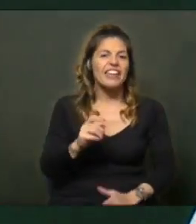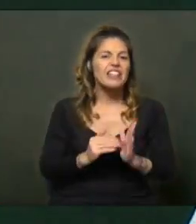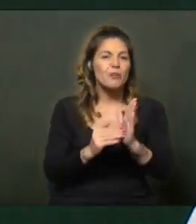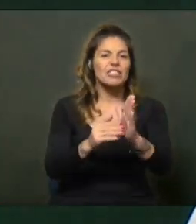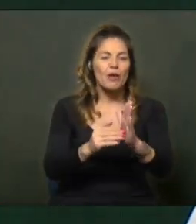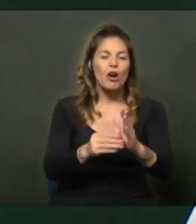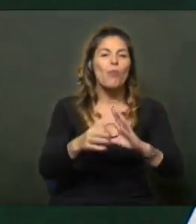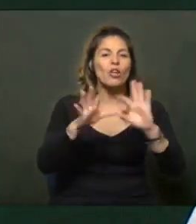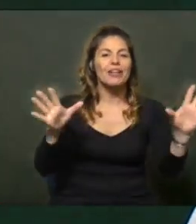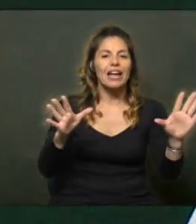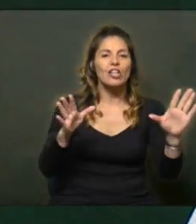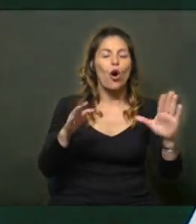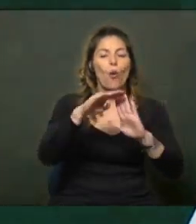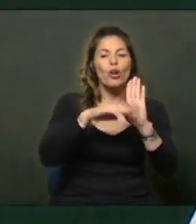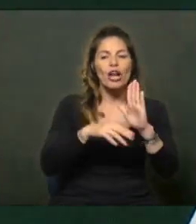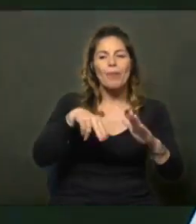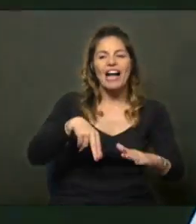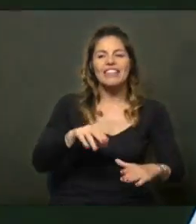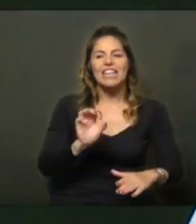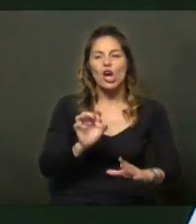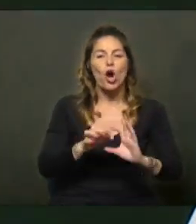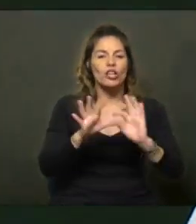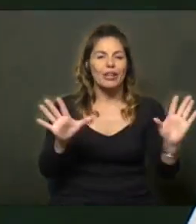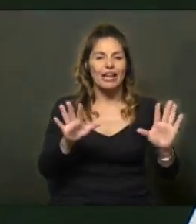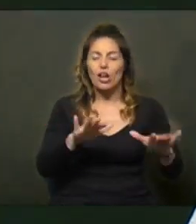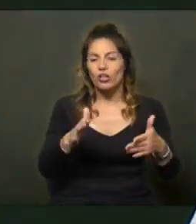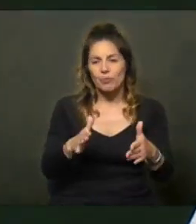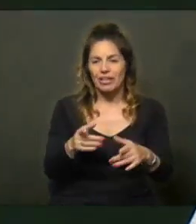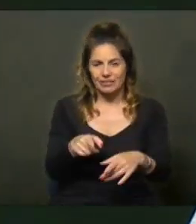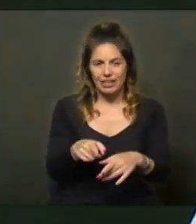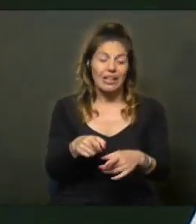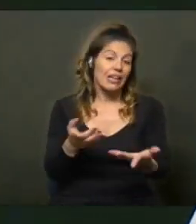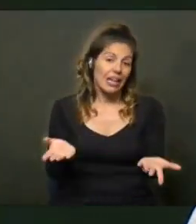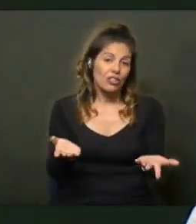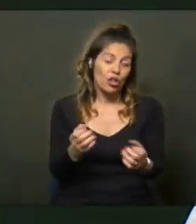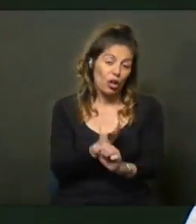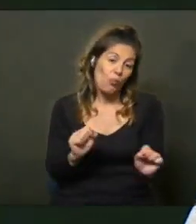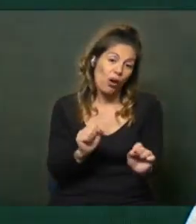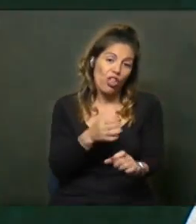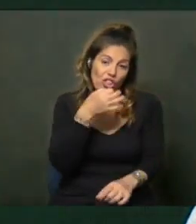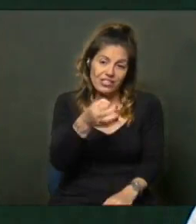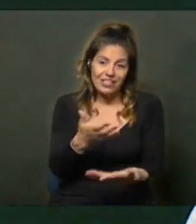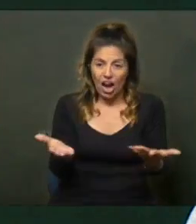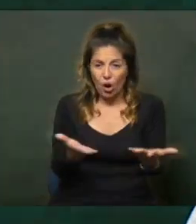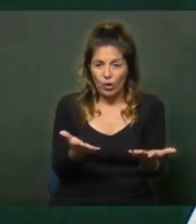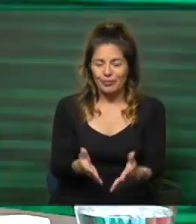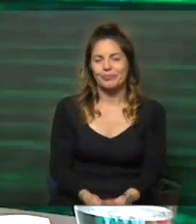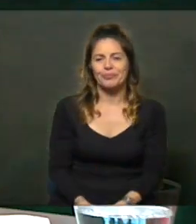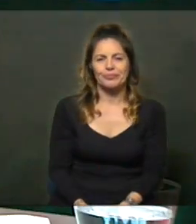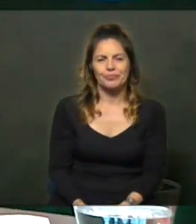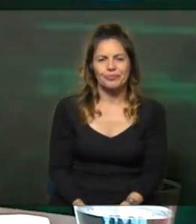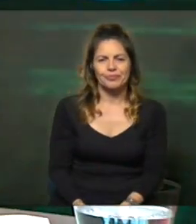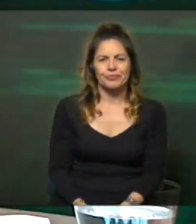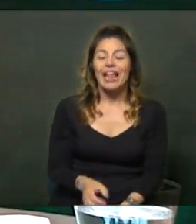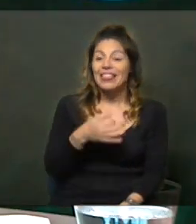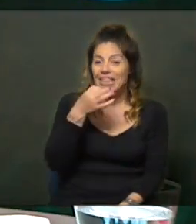tenía un programa neoliberal no era lo que decía Pero se parece mucho a eso es lo que por ahora podemos estar analizando bien Álvaro